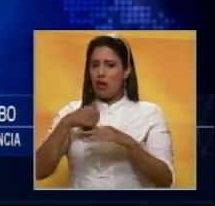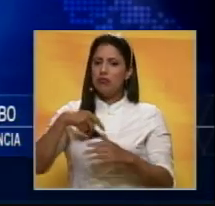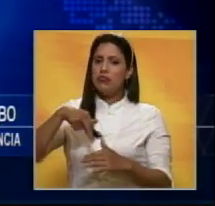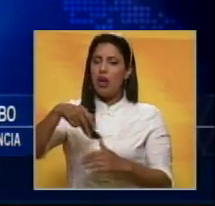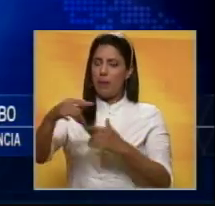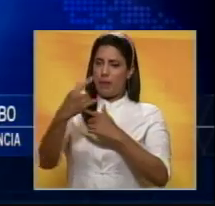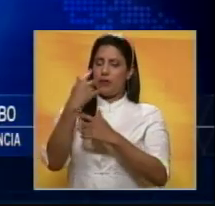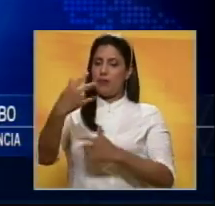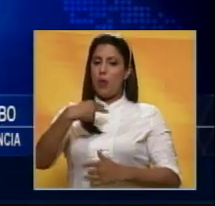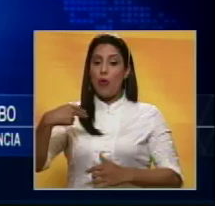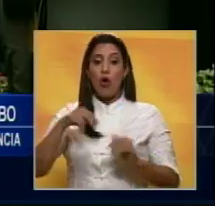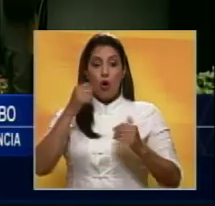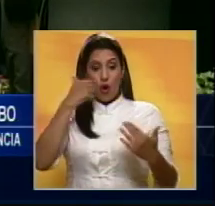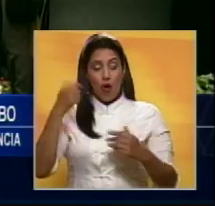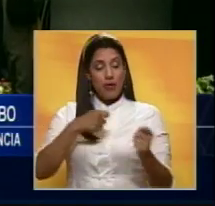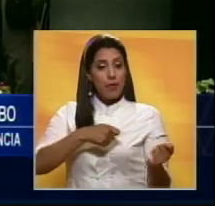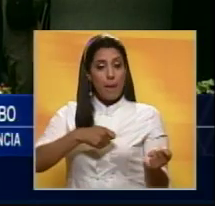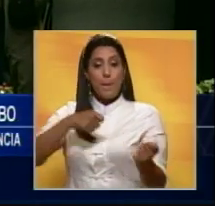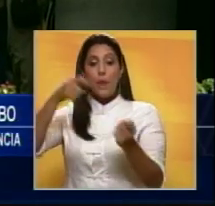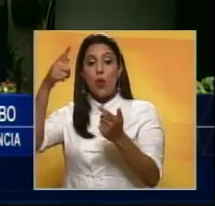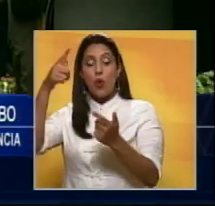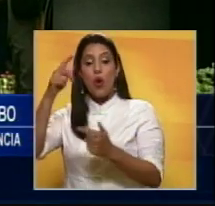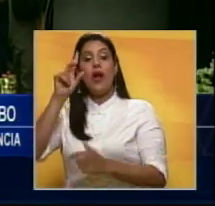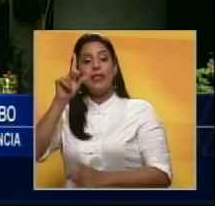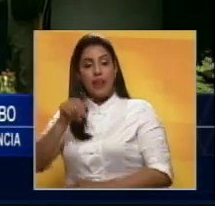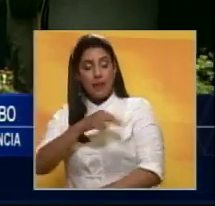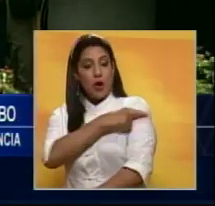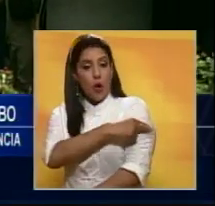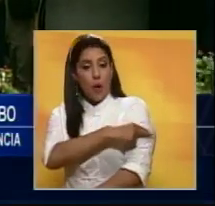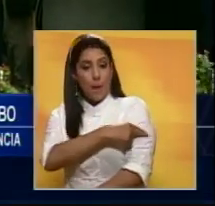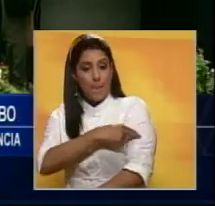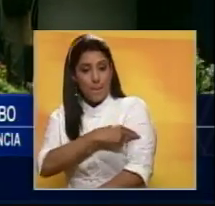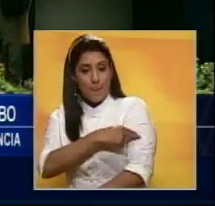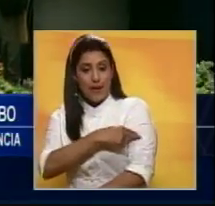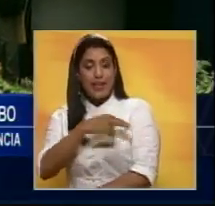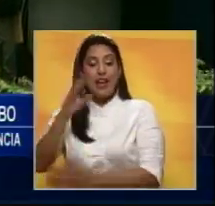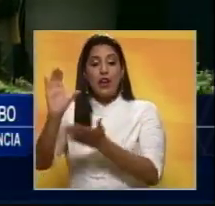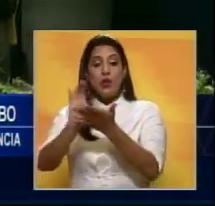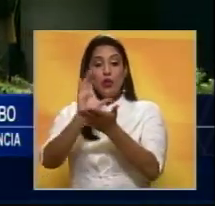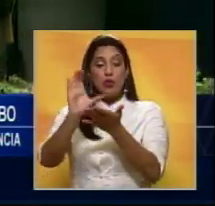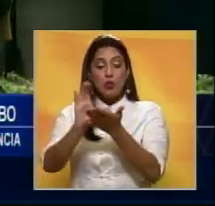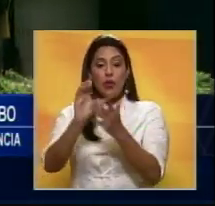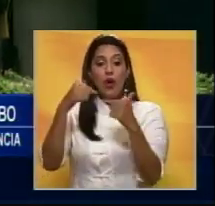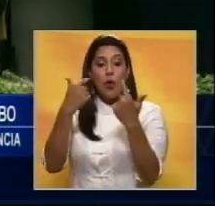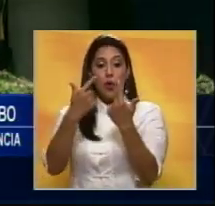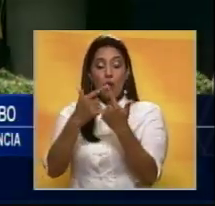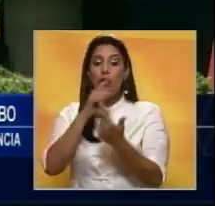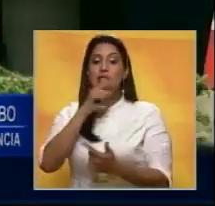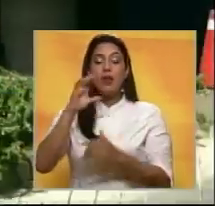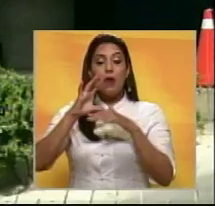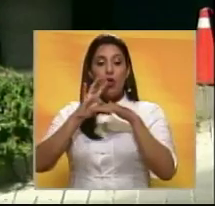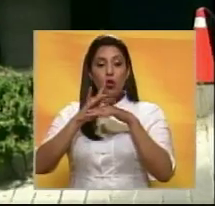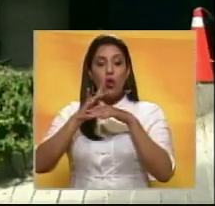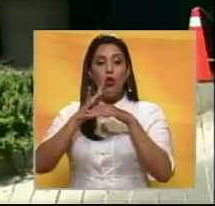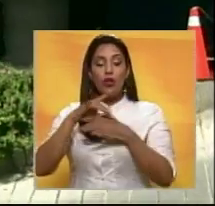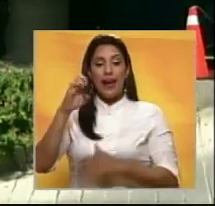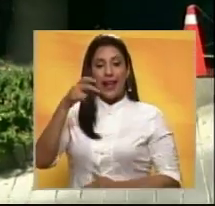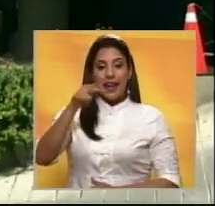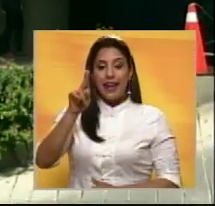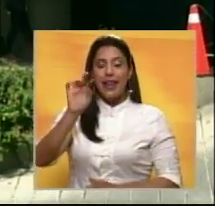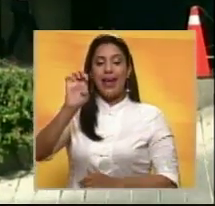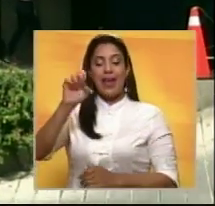adyacencias del lugar. Ochoa inmediatamente fue trasladado al hospital, a la ciudad hospitalaria Dr. Enrique Tejera,